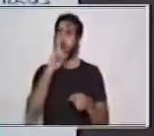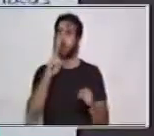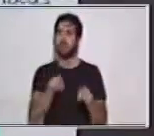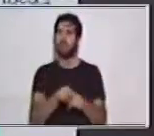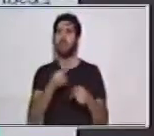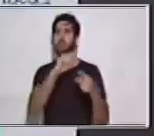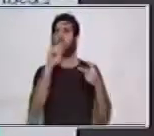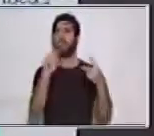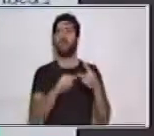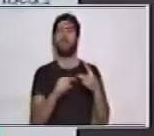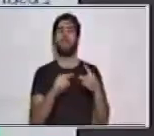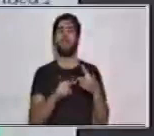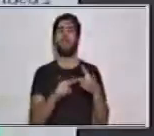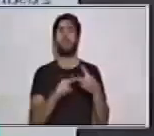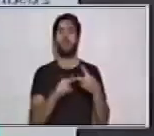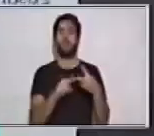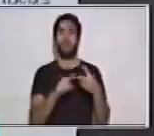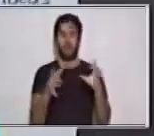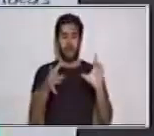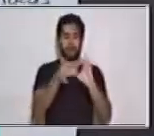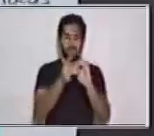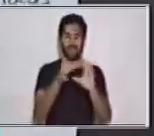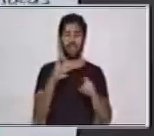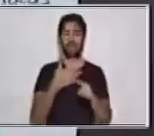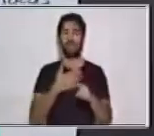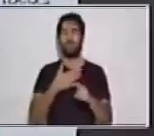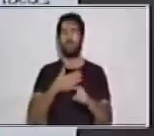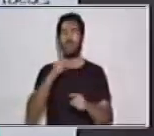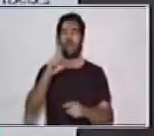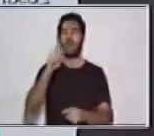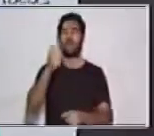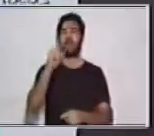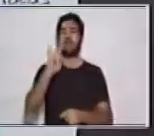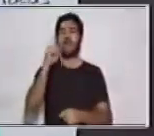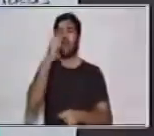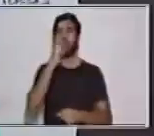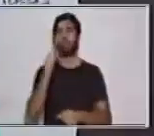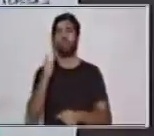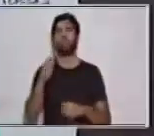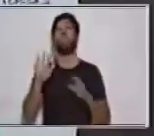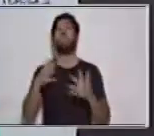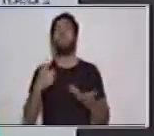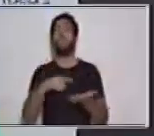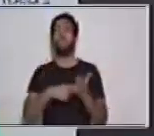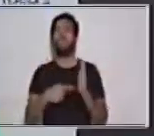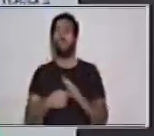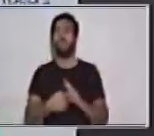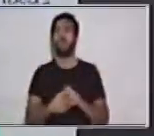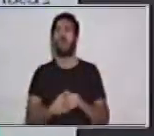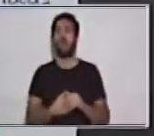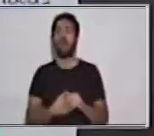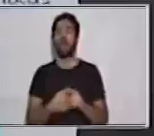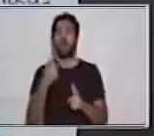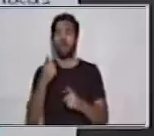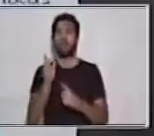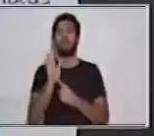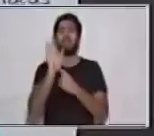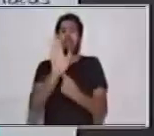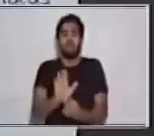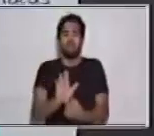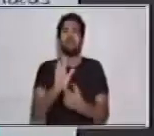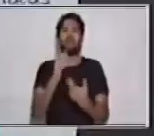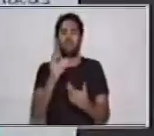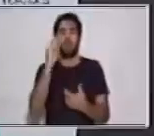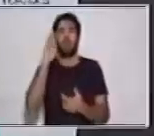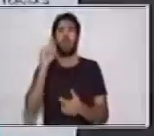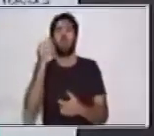a encontrar conectores de causa. Expresan la causa, como su nombre lo dice, o la razón